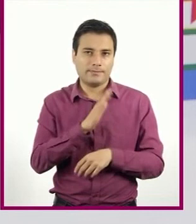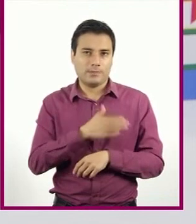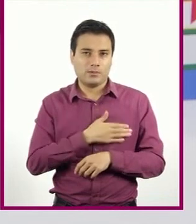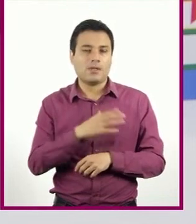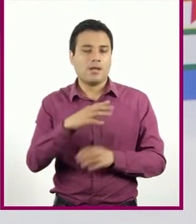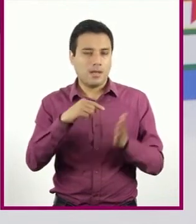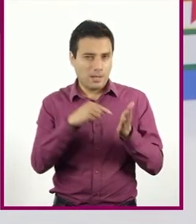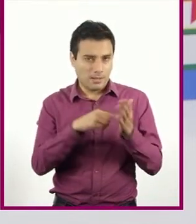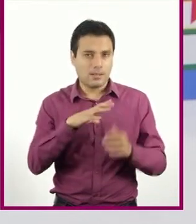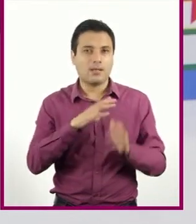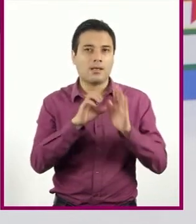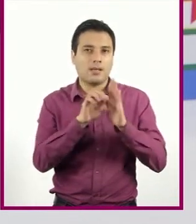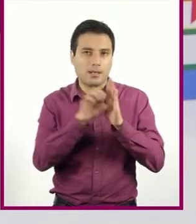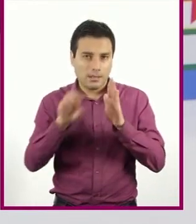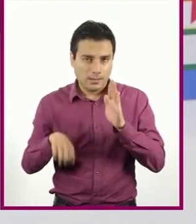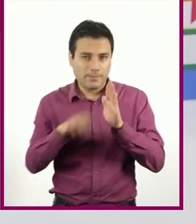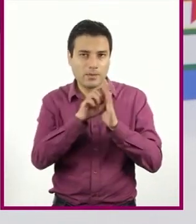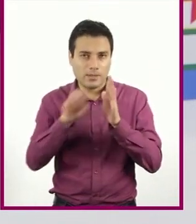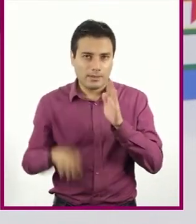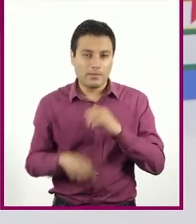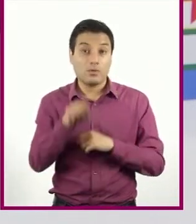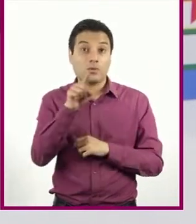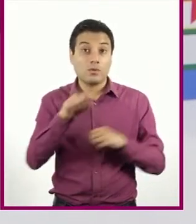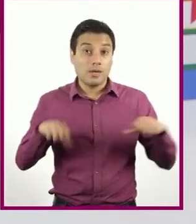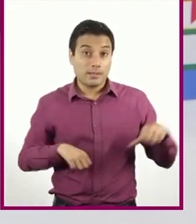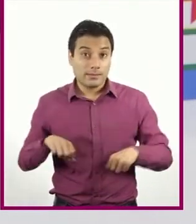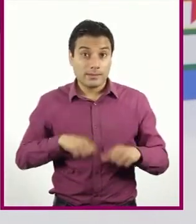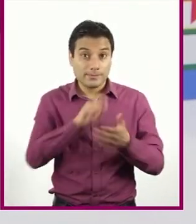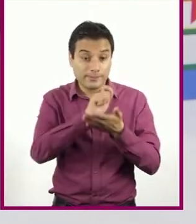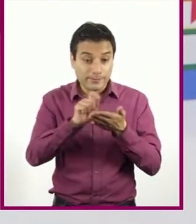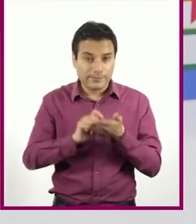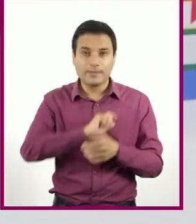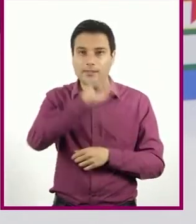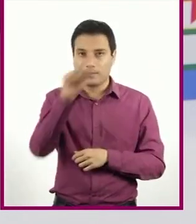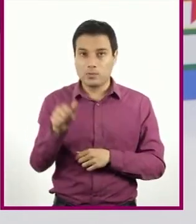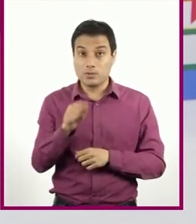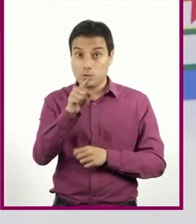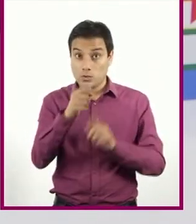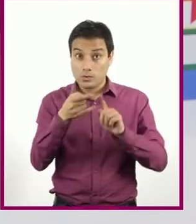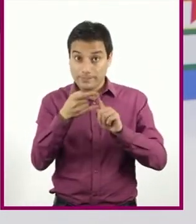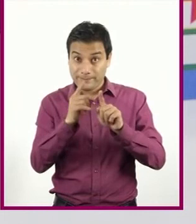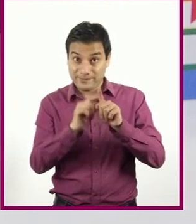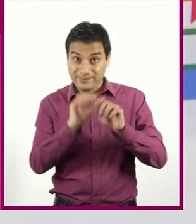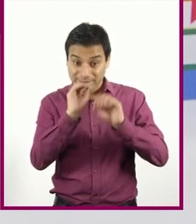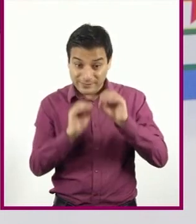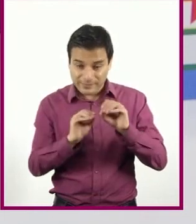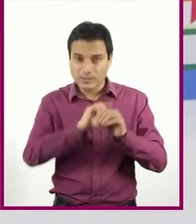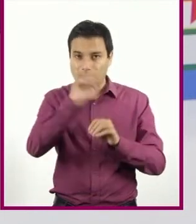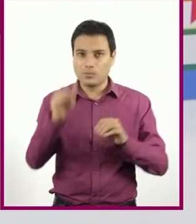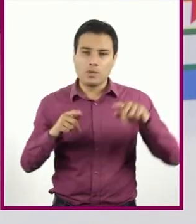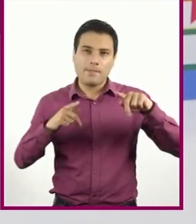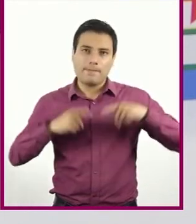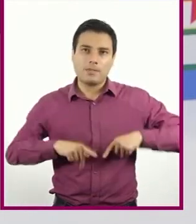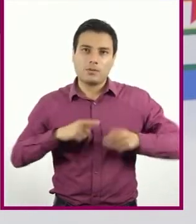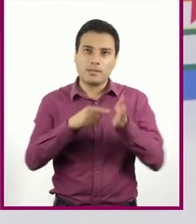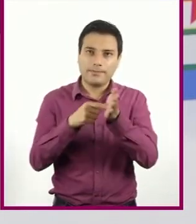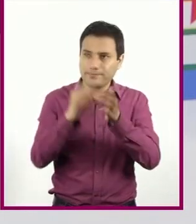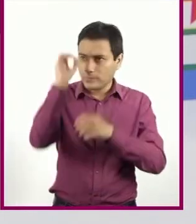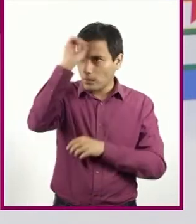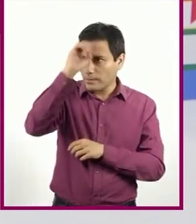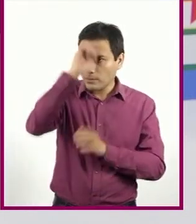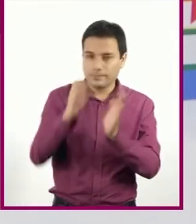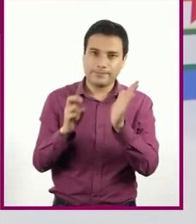ejemplos, realicen las actividades propuestas y compartan su creación para que les aporten alguna opinión que mejore su